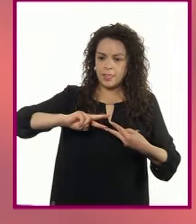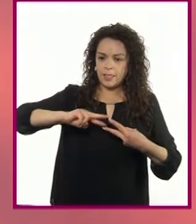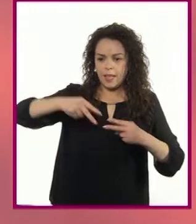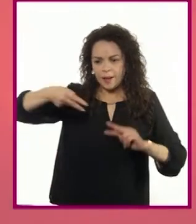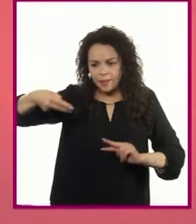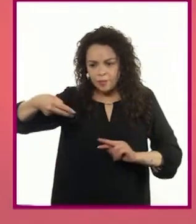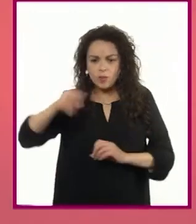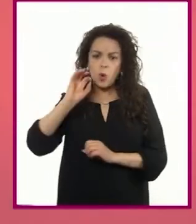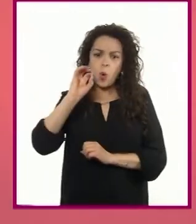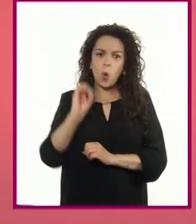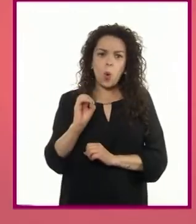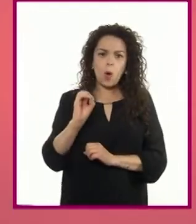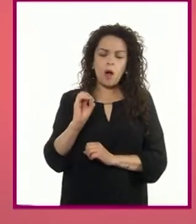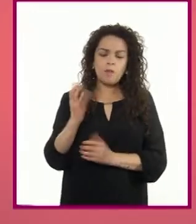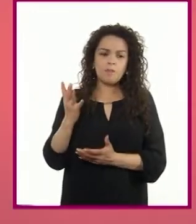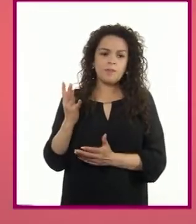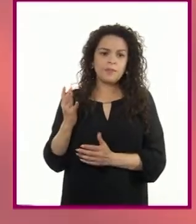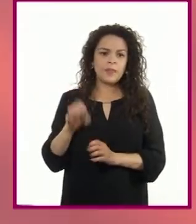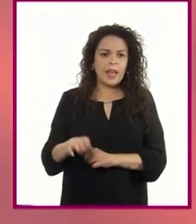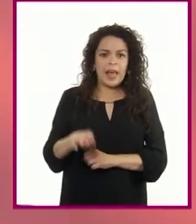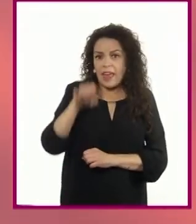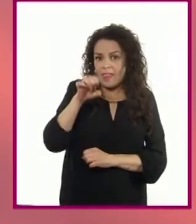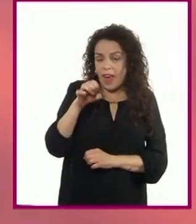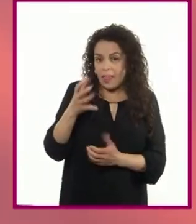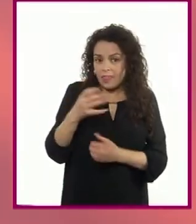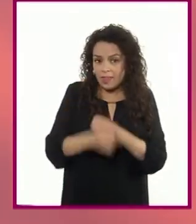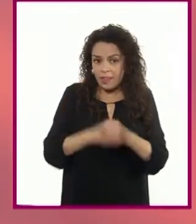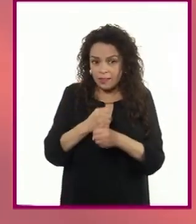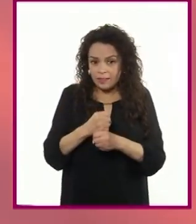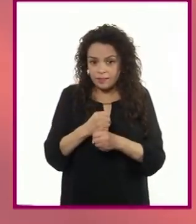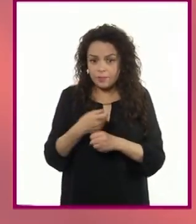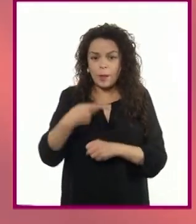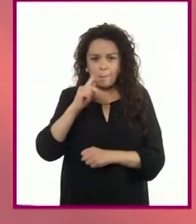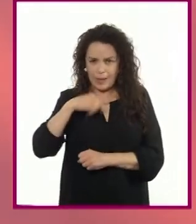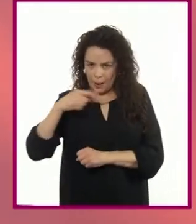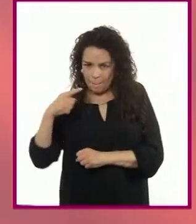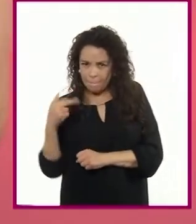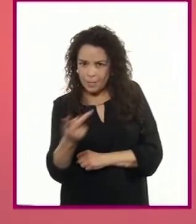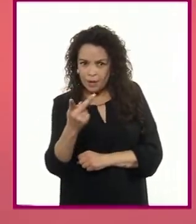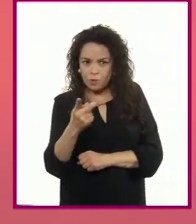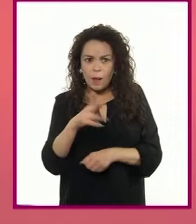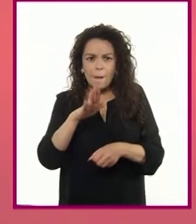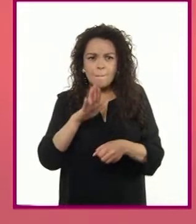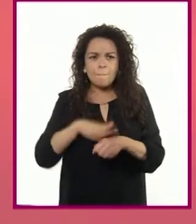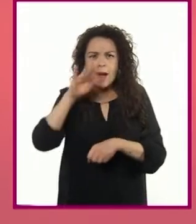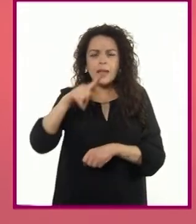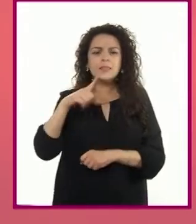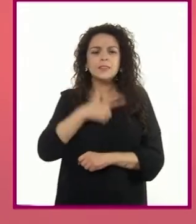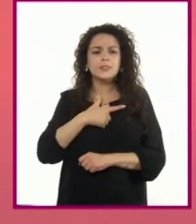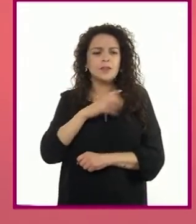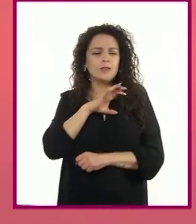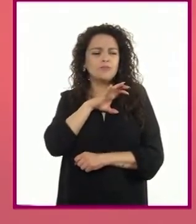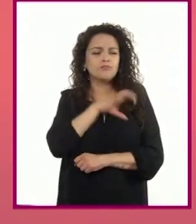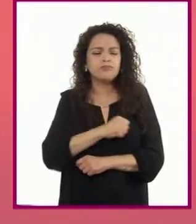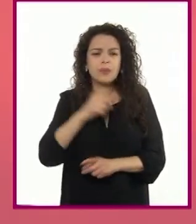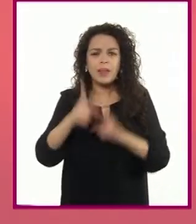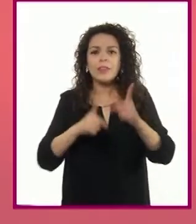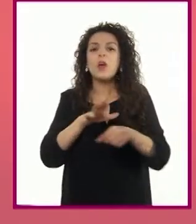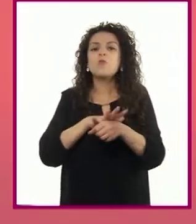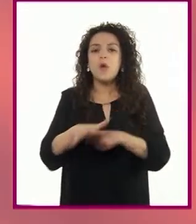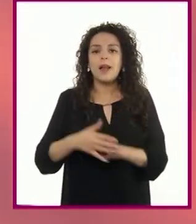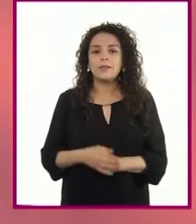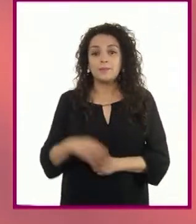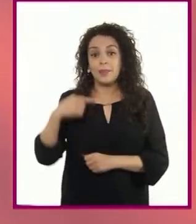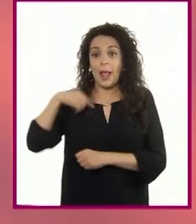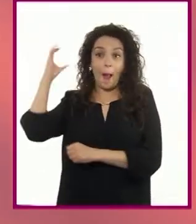más. Por ejemplo, déjame preguntarte, ¿qué deporte te gusta más? Ah, bueno, pues el fútbol americano y la natación.